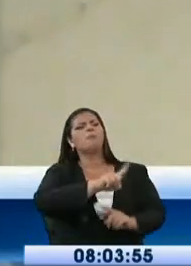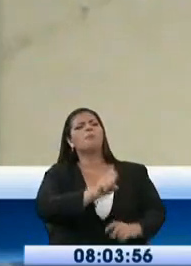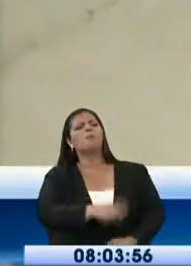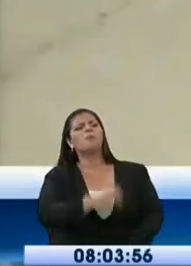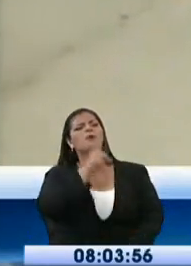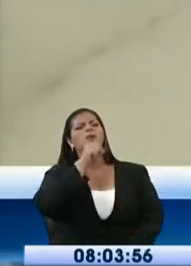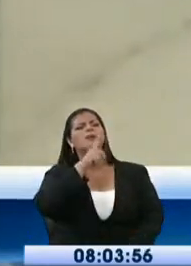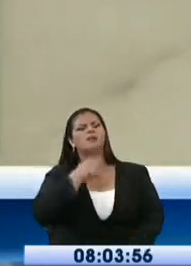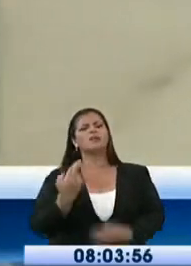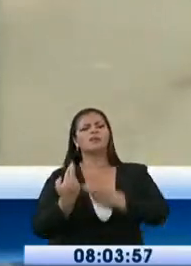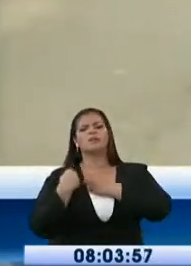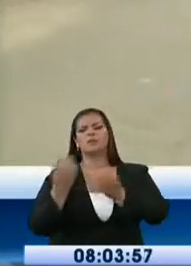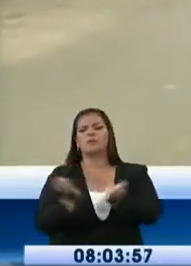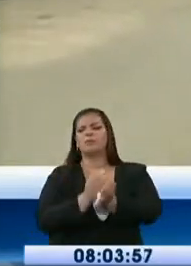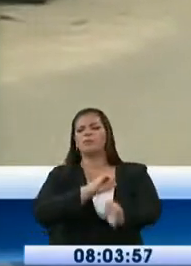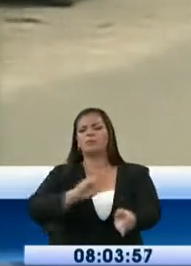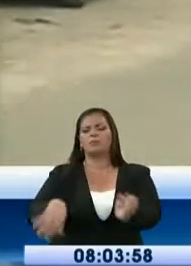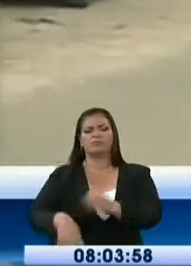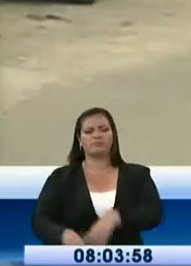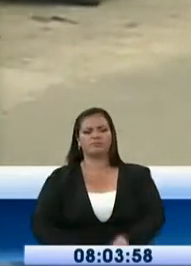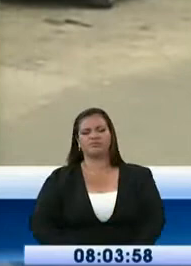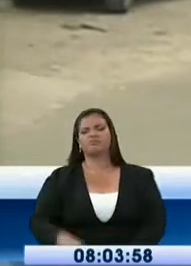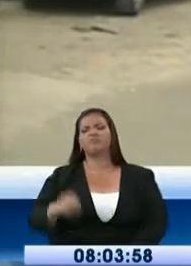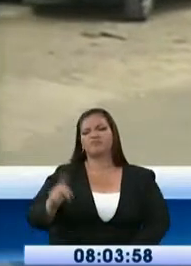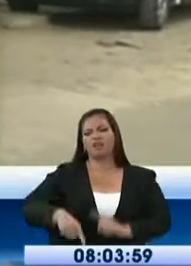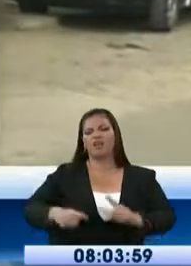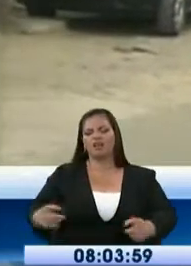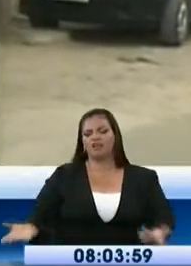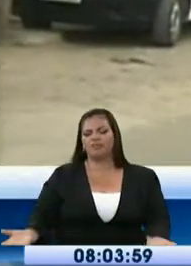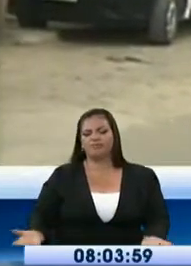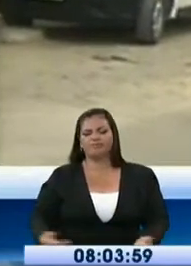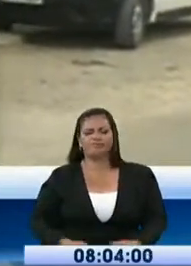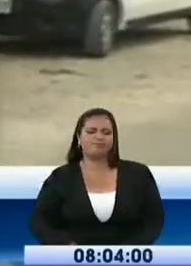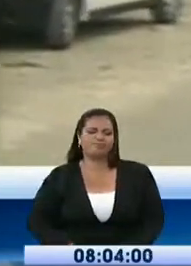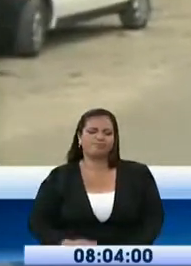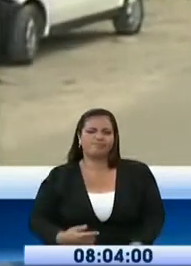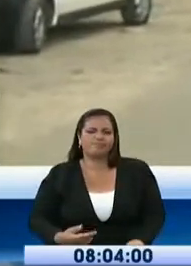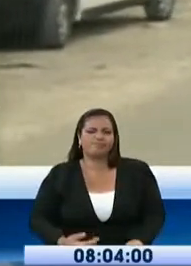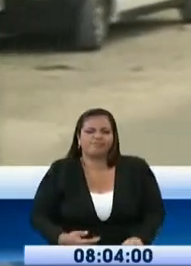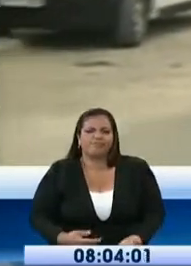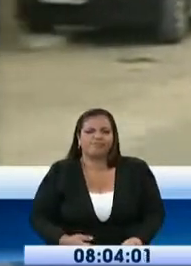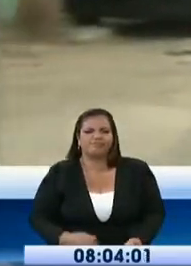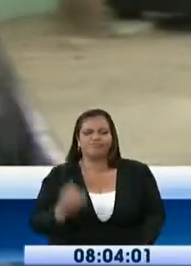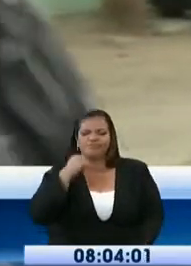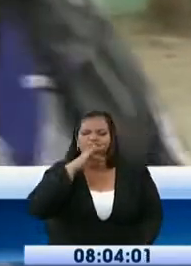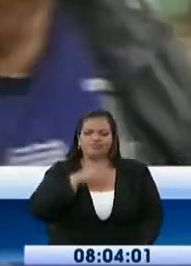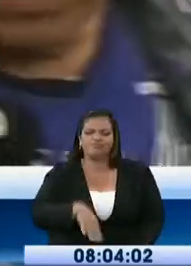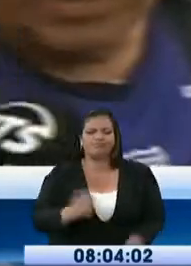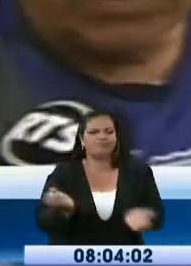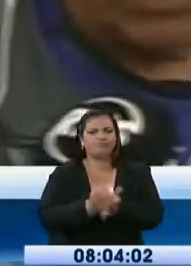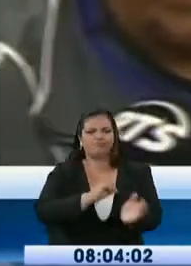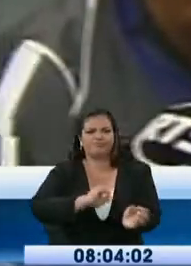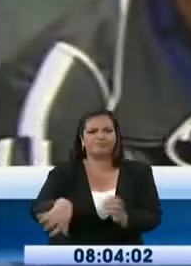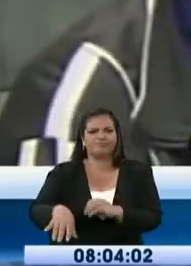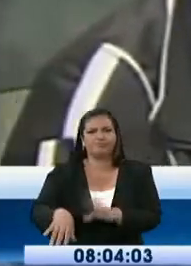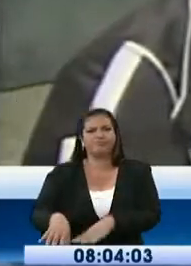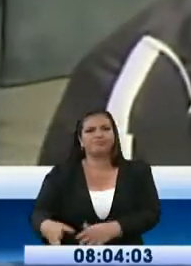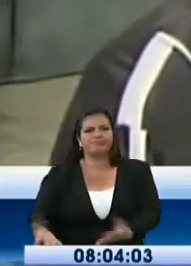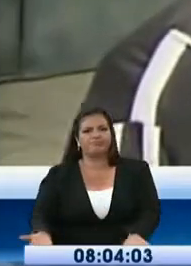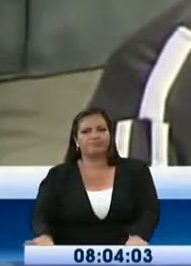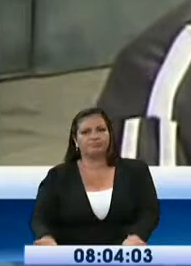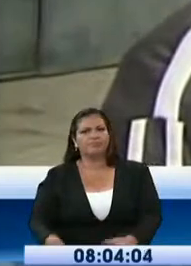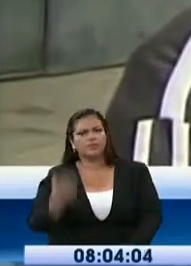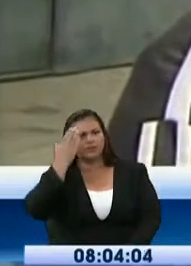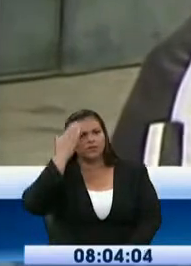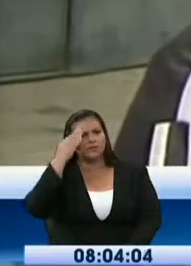desechos aquí? La verdad que la gente son demasiado despreocupada y las gentes son demasiado puercas. Porque sabiendo, digamos, que el recorte de basura pasa